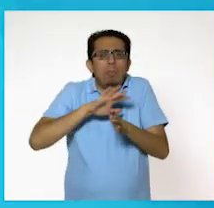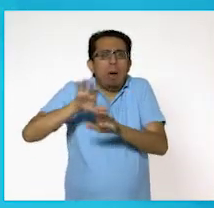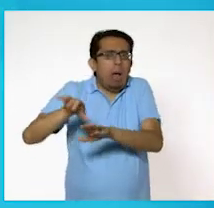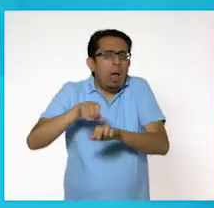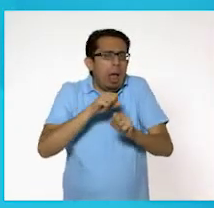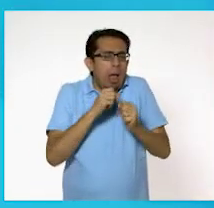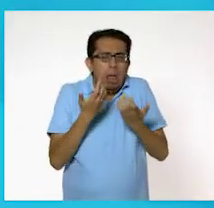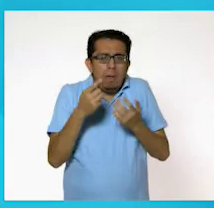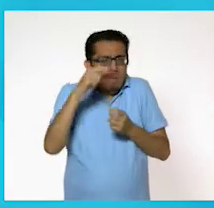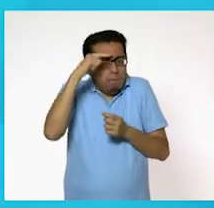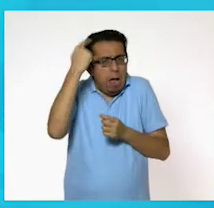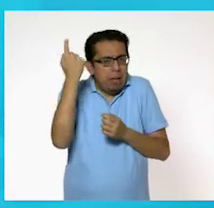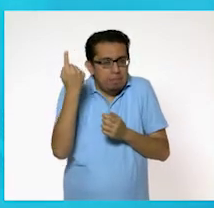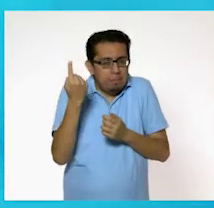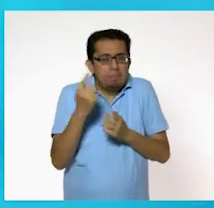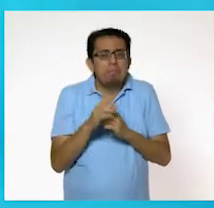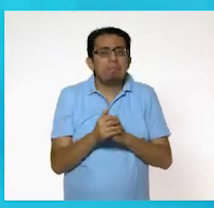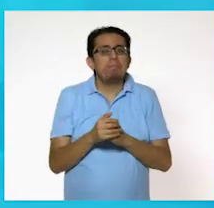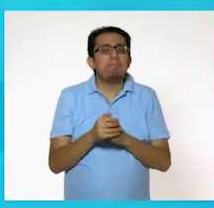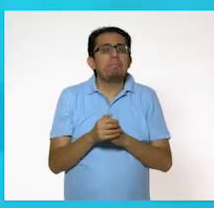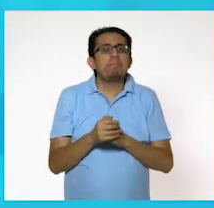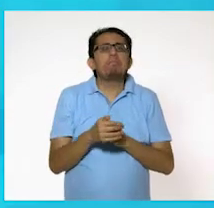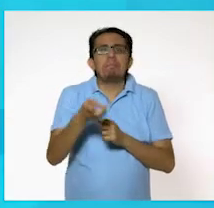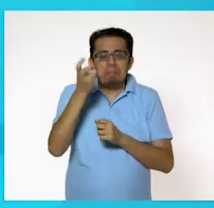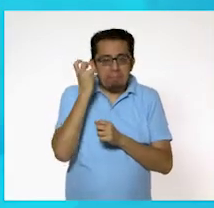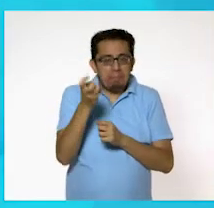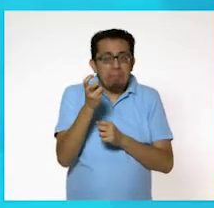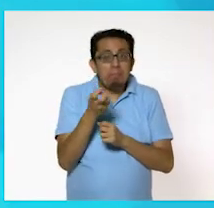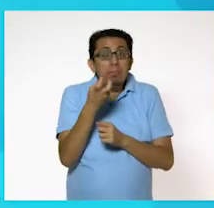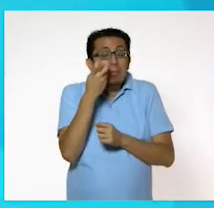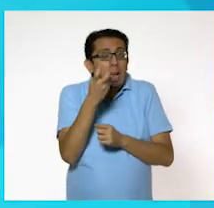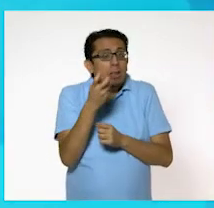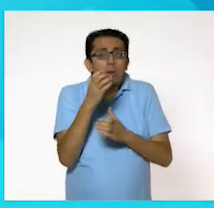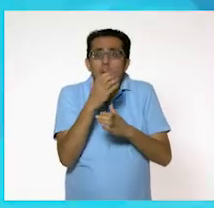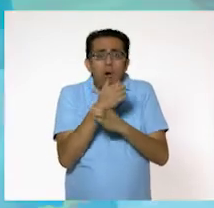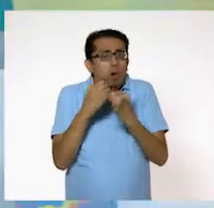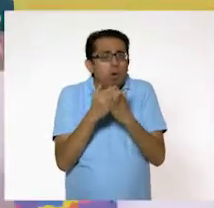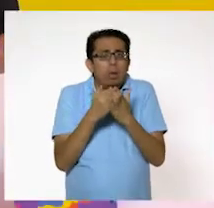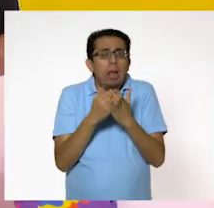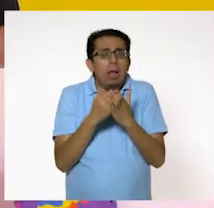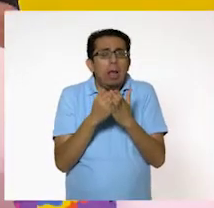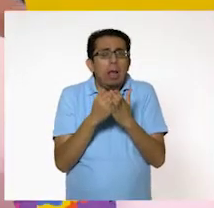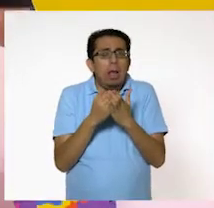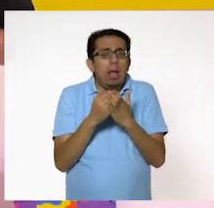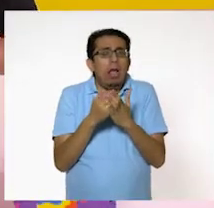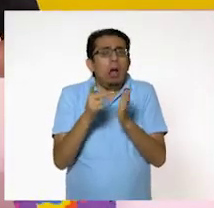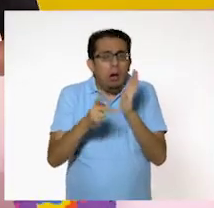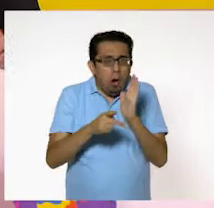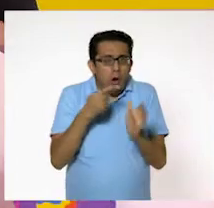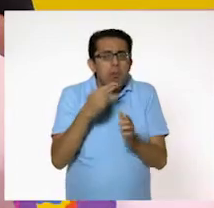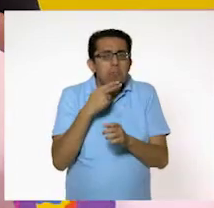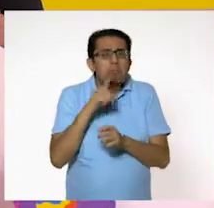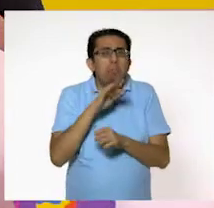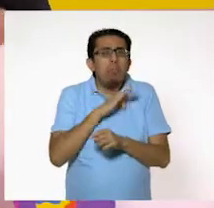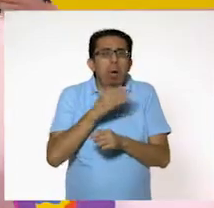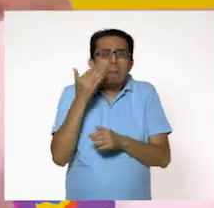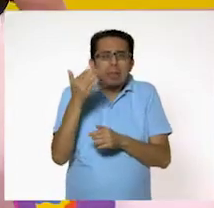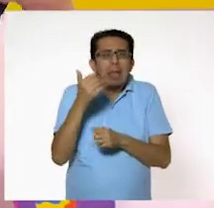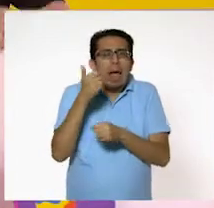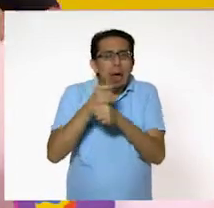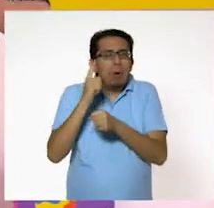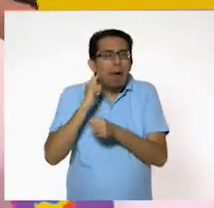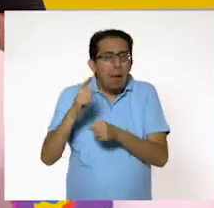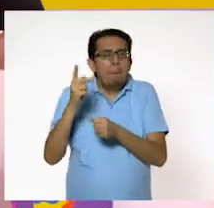como lo que yo te mostré. Exactamente. Y todo es de reuso. Seguramente tú puedes conseguir el listón con tu abuelita, porque pues ya ven que